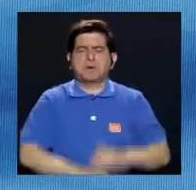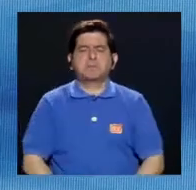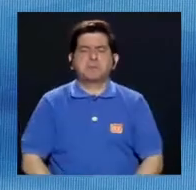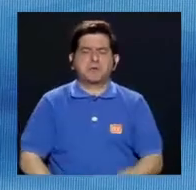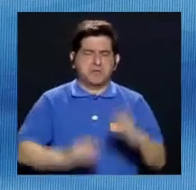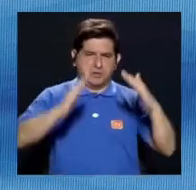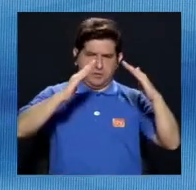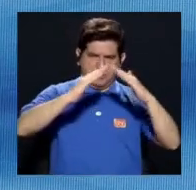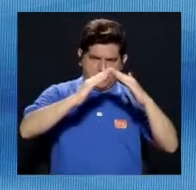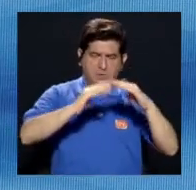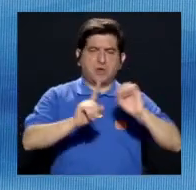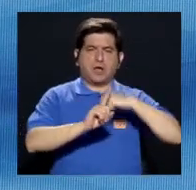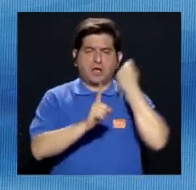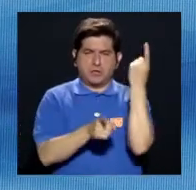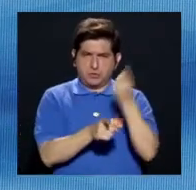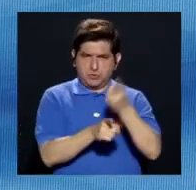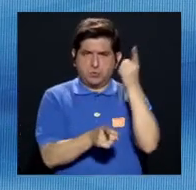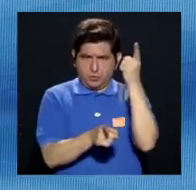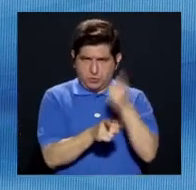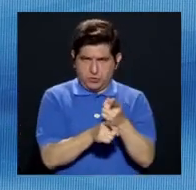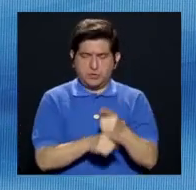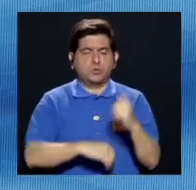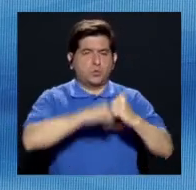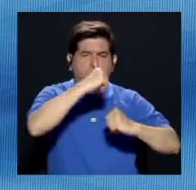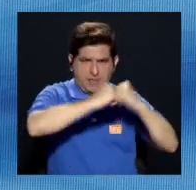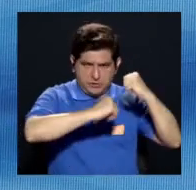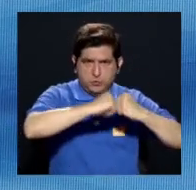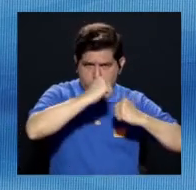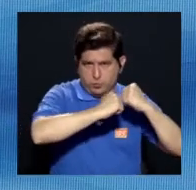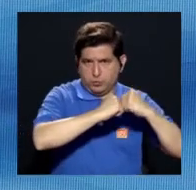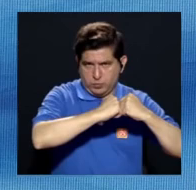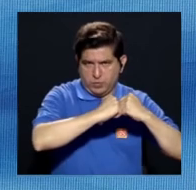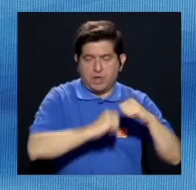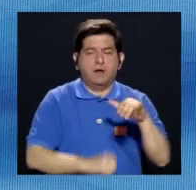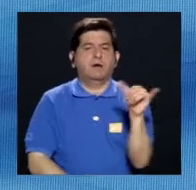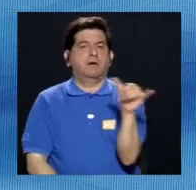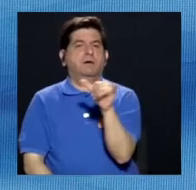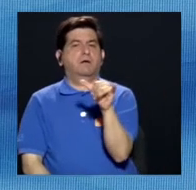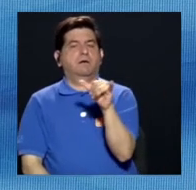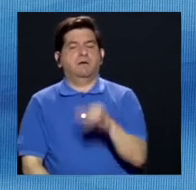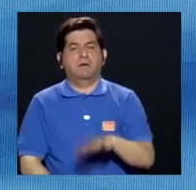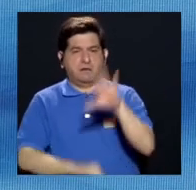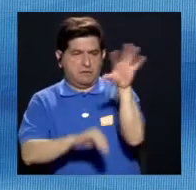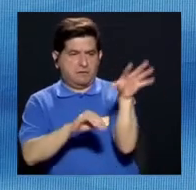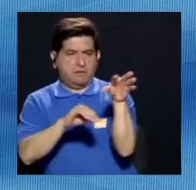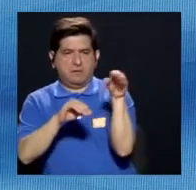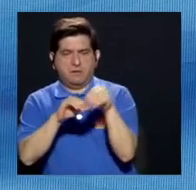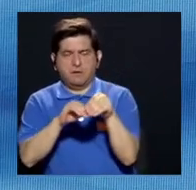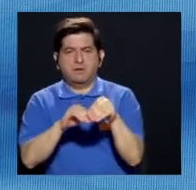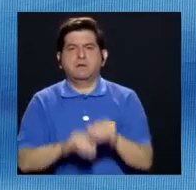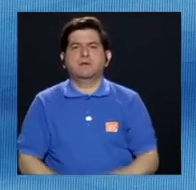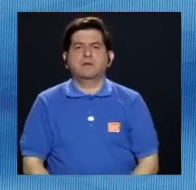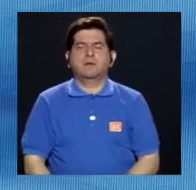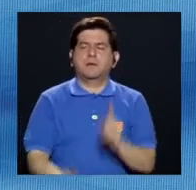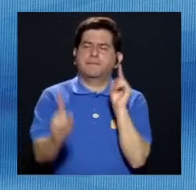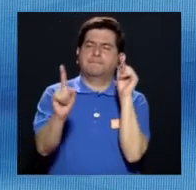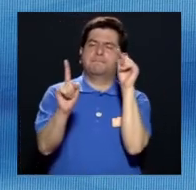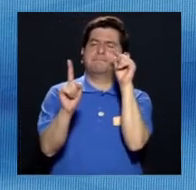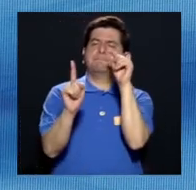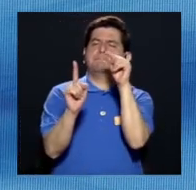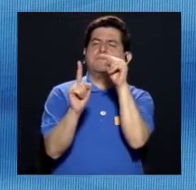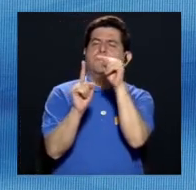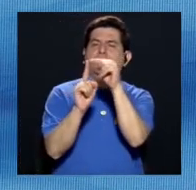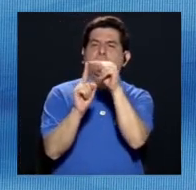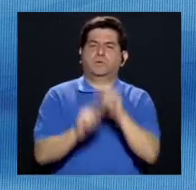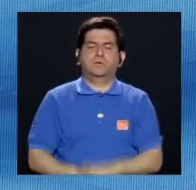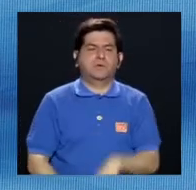en condiciones propicias de infraestructura y también lo hace con el fin de